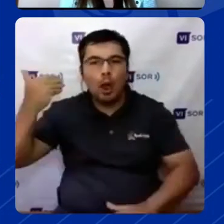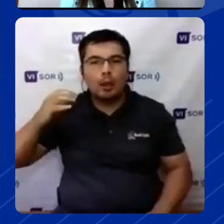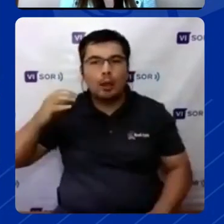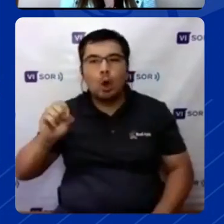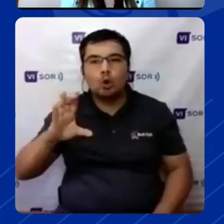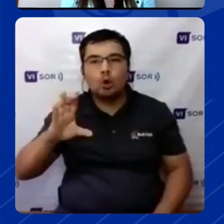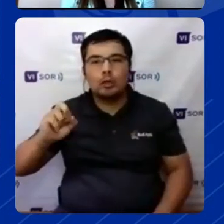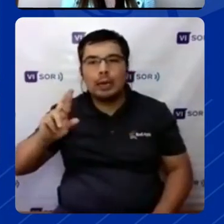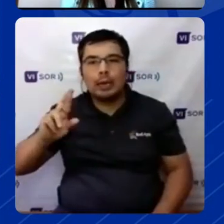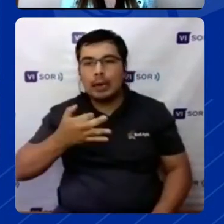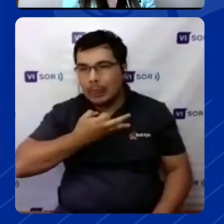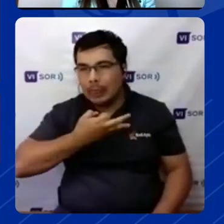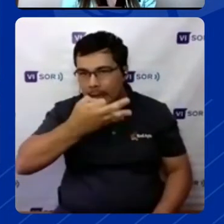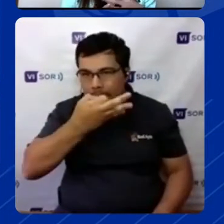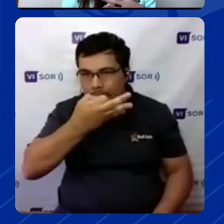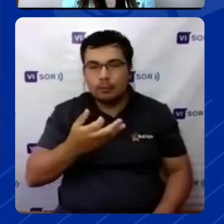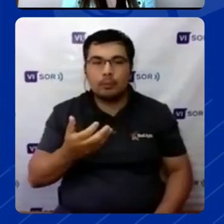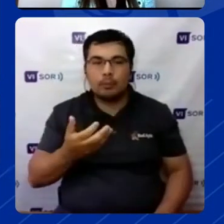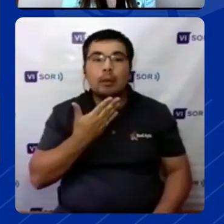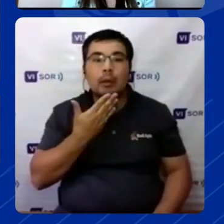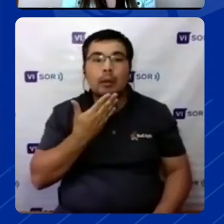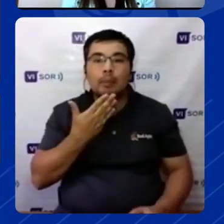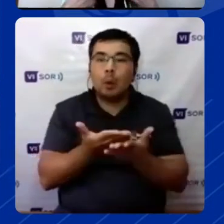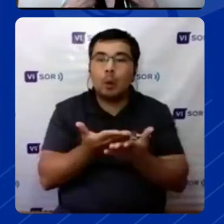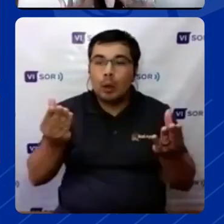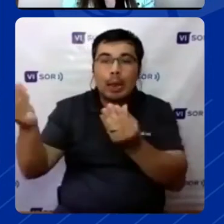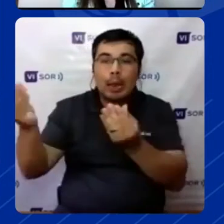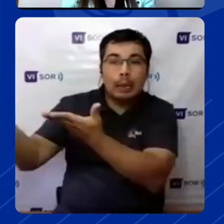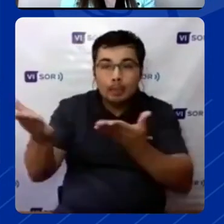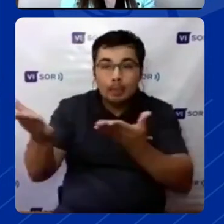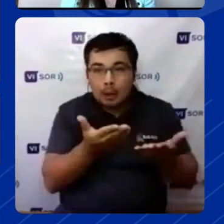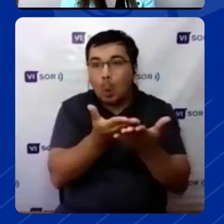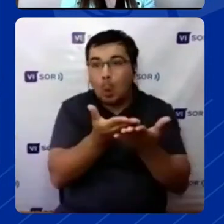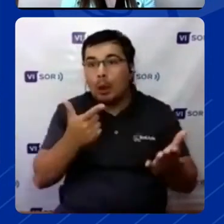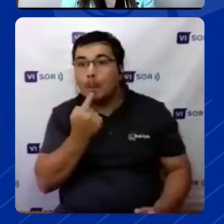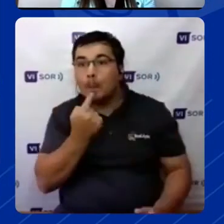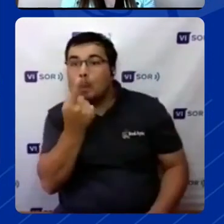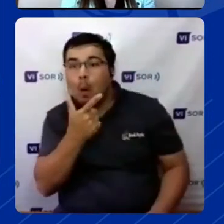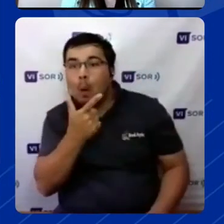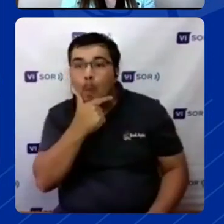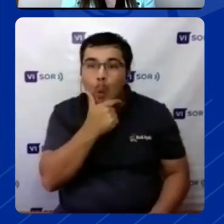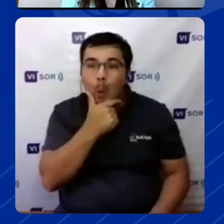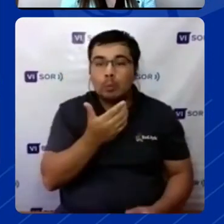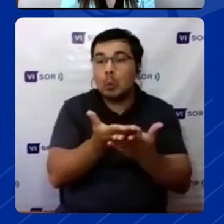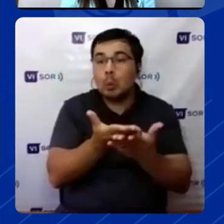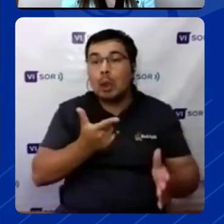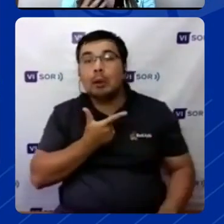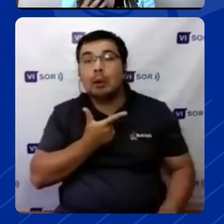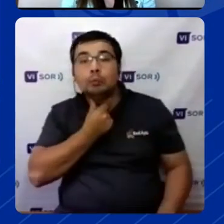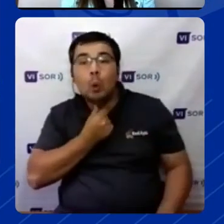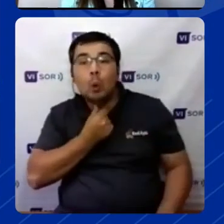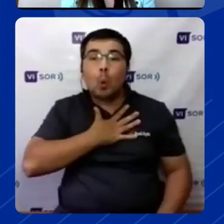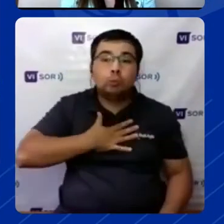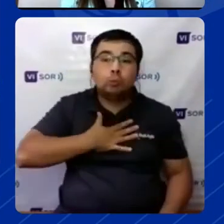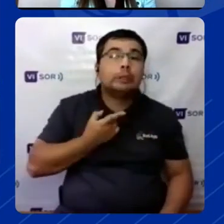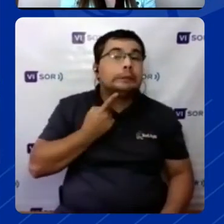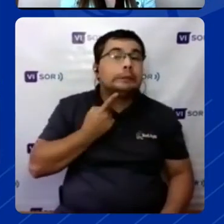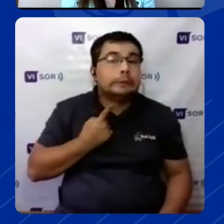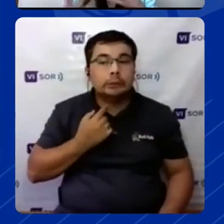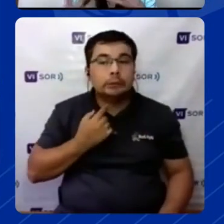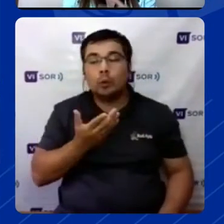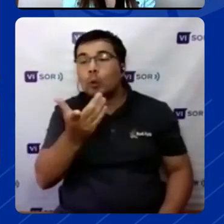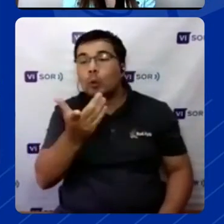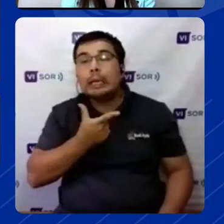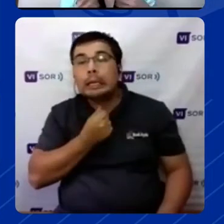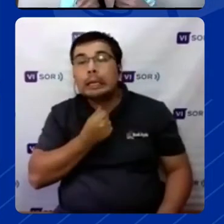de dejar los invitados si es que tienen cualquier pregunta, si es que están interesados, como decía Jimena, de adaptar algún libro,